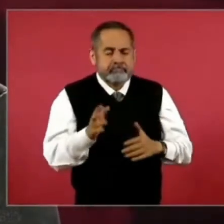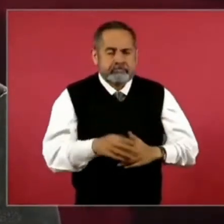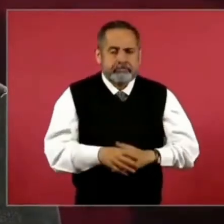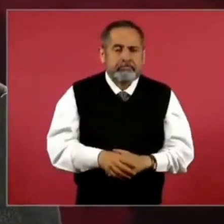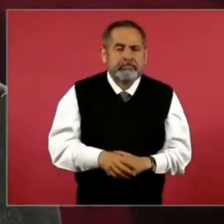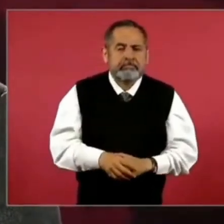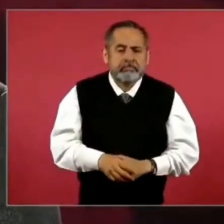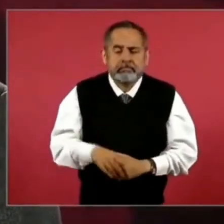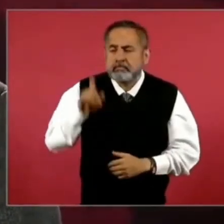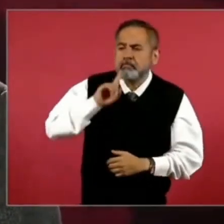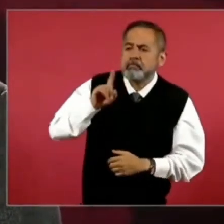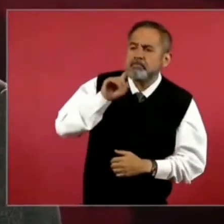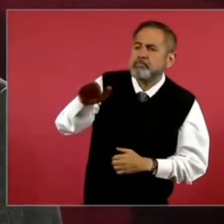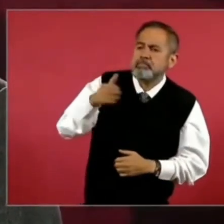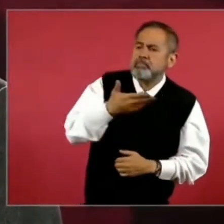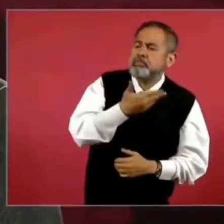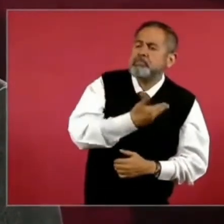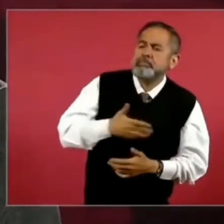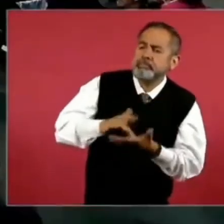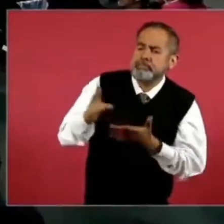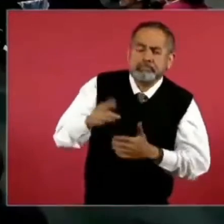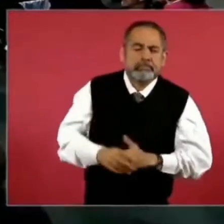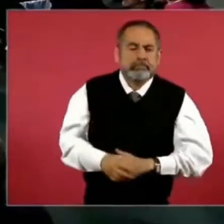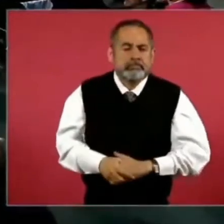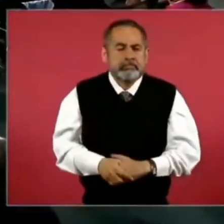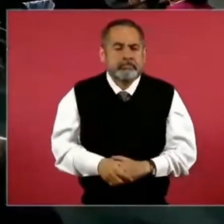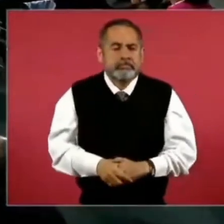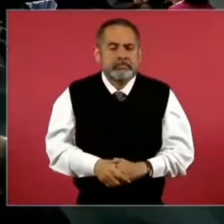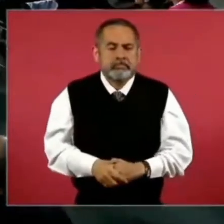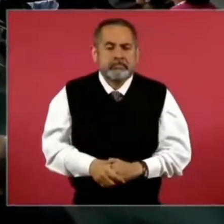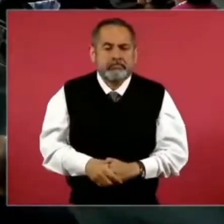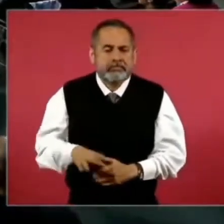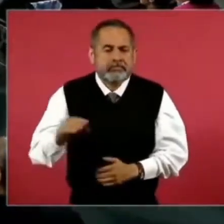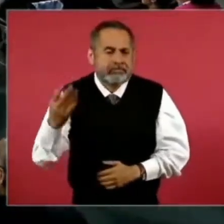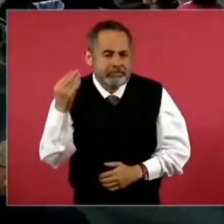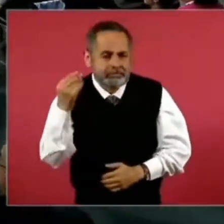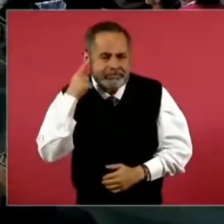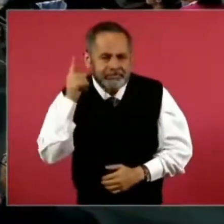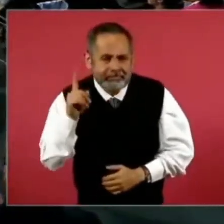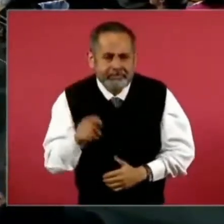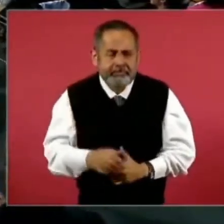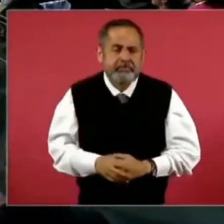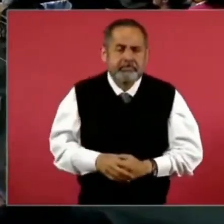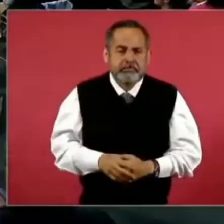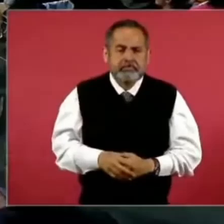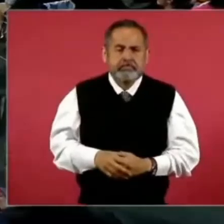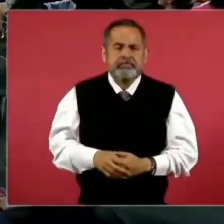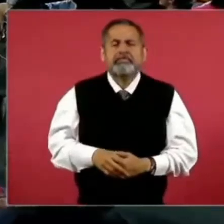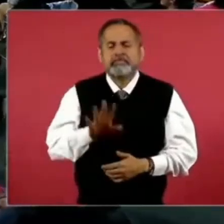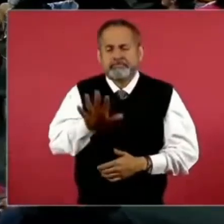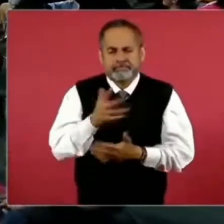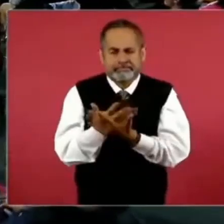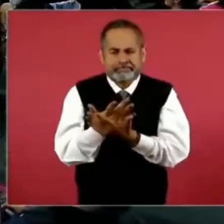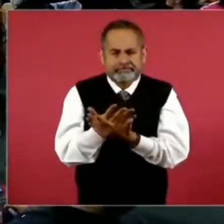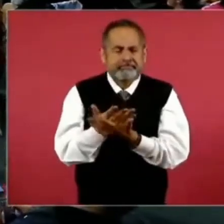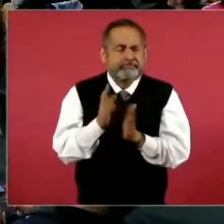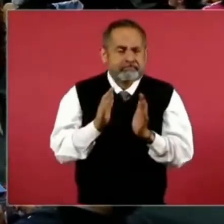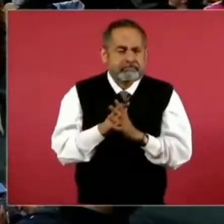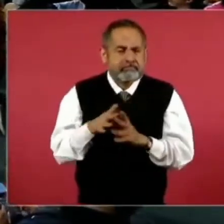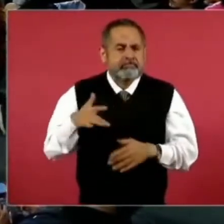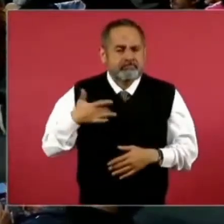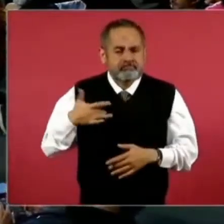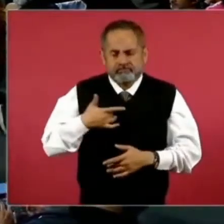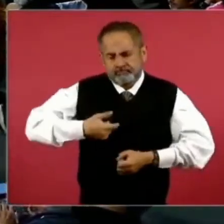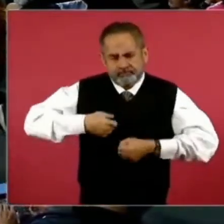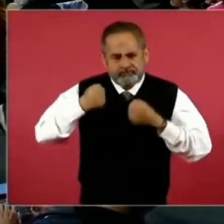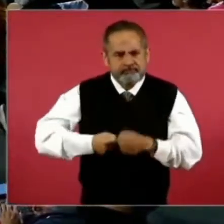Gracias, presidente. ¿Mande? ¿Enviaría nota diplomática a Estados Unidos? Vamos a esperar. Es que yo estoy